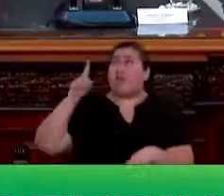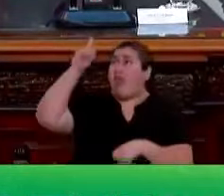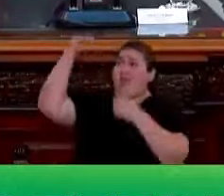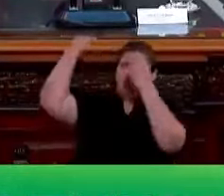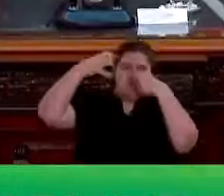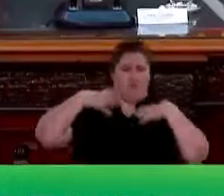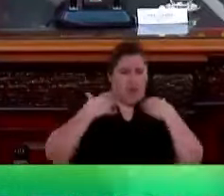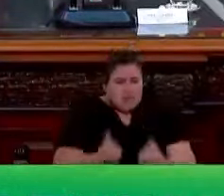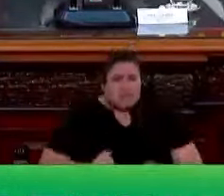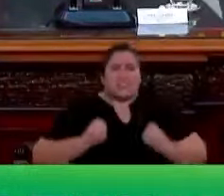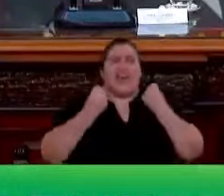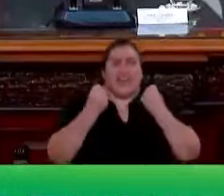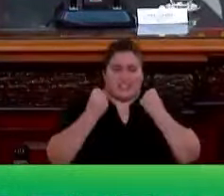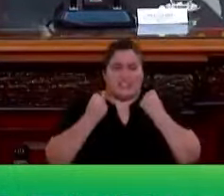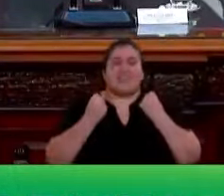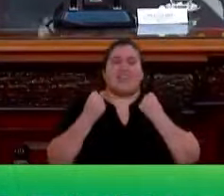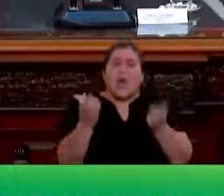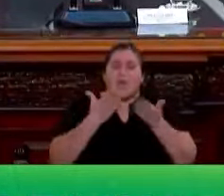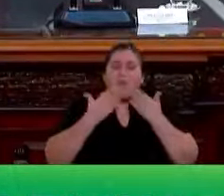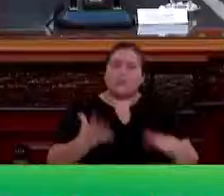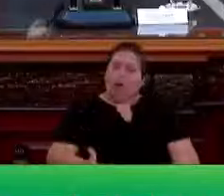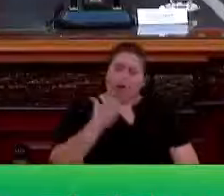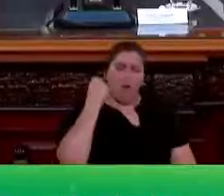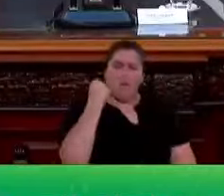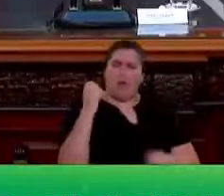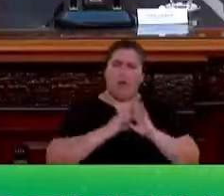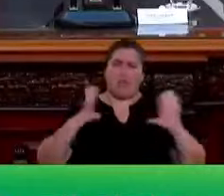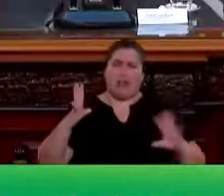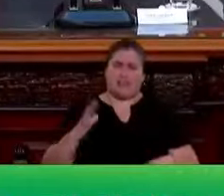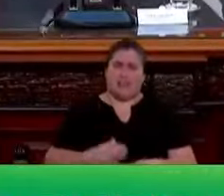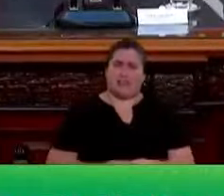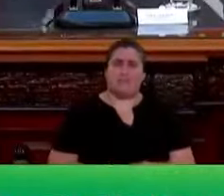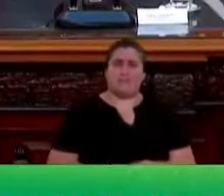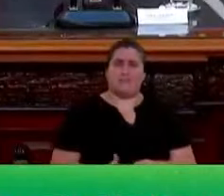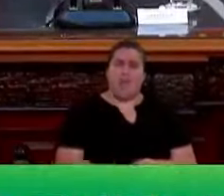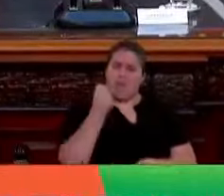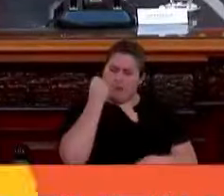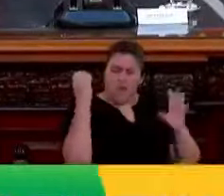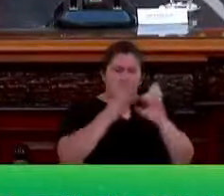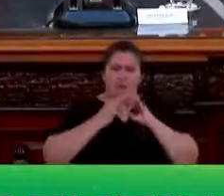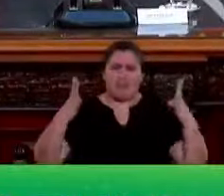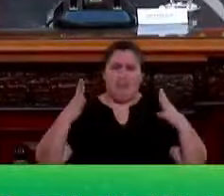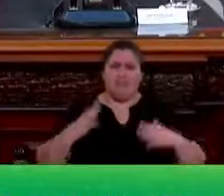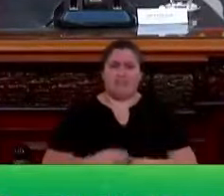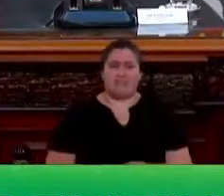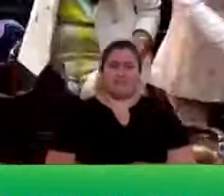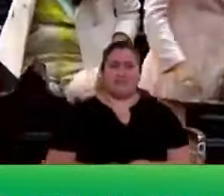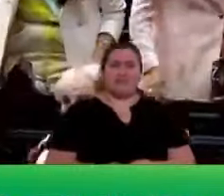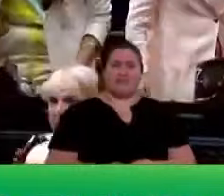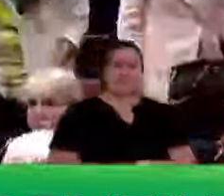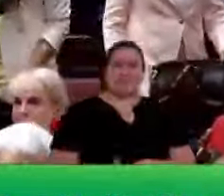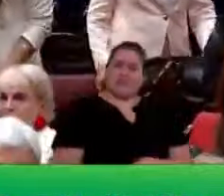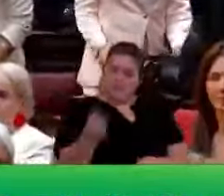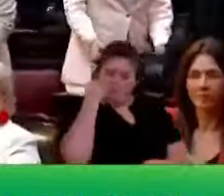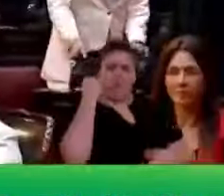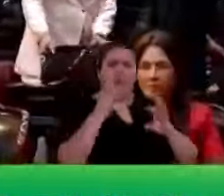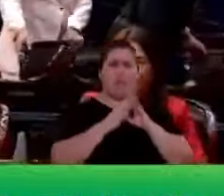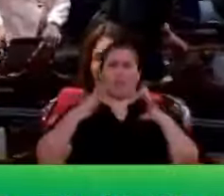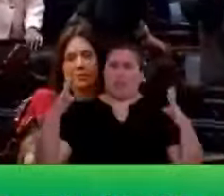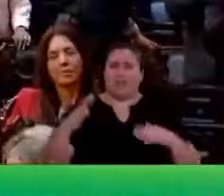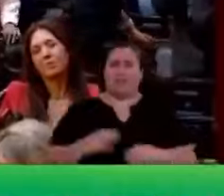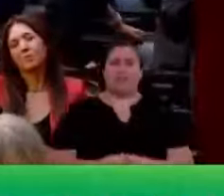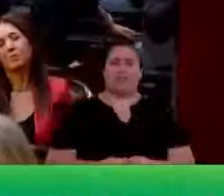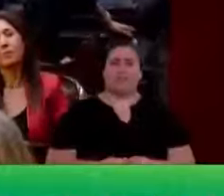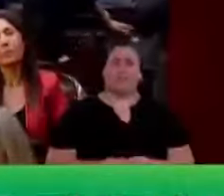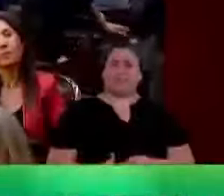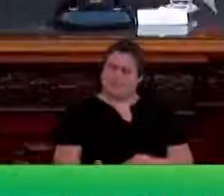Porque hace 10 años que en Chubut, hoy es un día muy importante Empezaron las para Chubut, clases. después de 10 Claro. años empezaron el día que correspondía a las clases. Sí. Así que me parece que